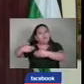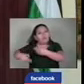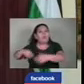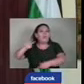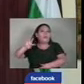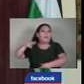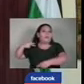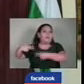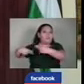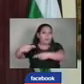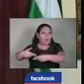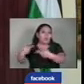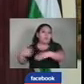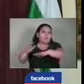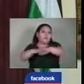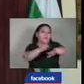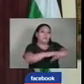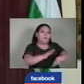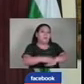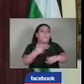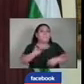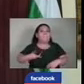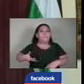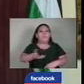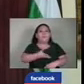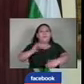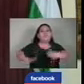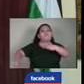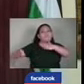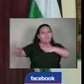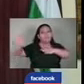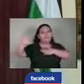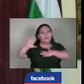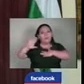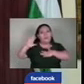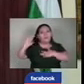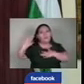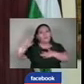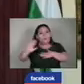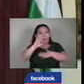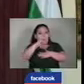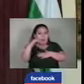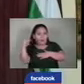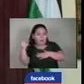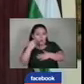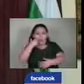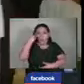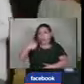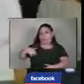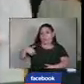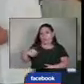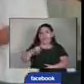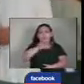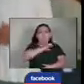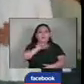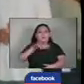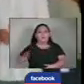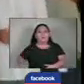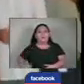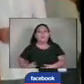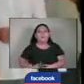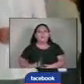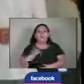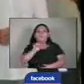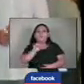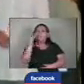como ha comentado la ministra, pero comprometidas con sus raíces y orígenes, y orgullosas de ser salvadoreños. Esta actividad se